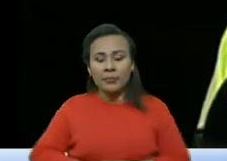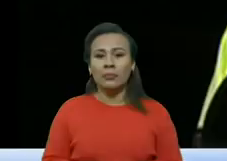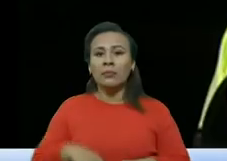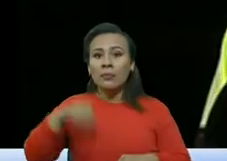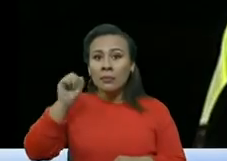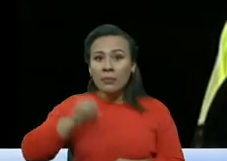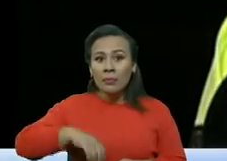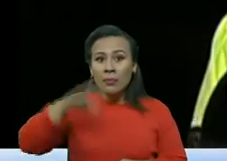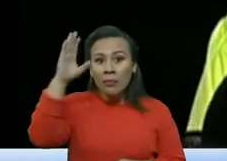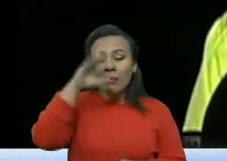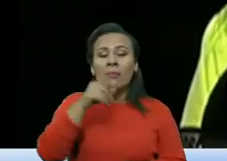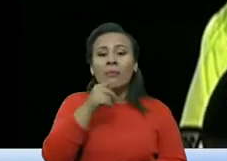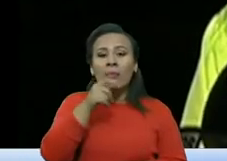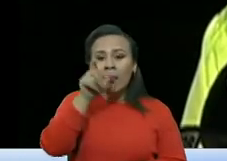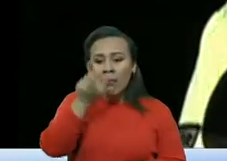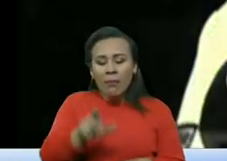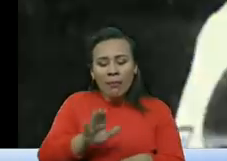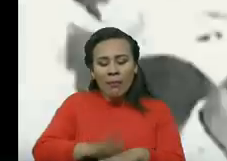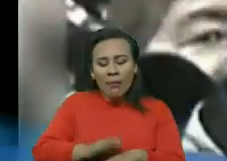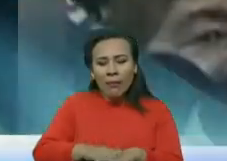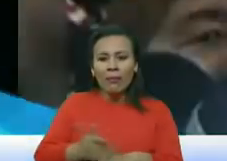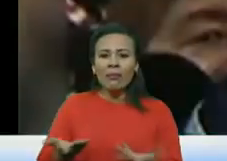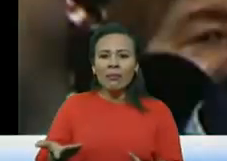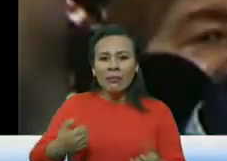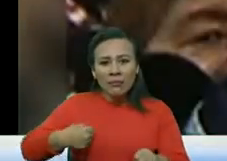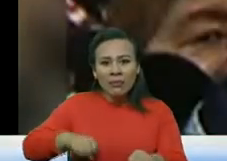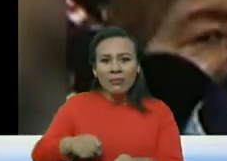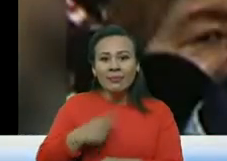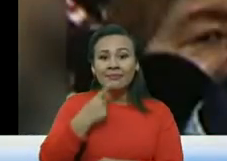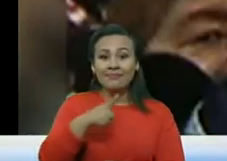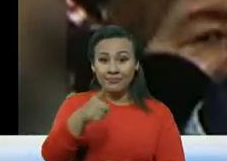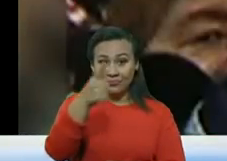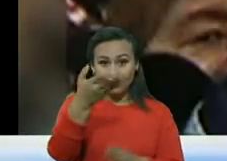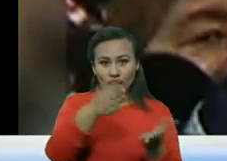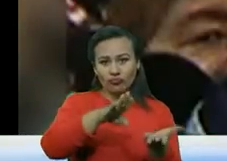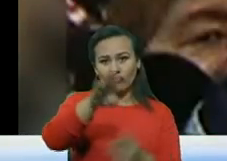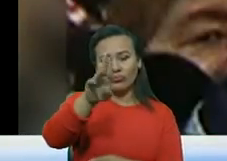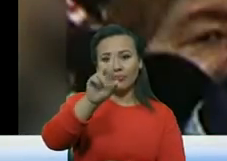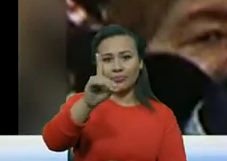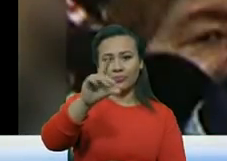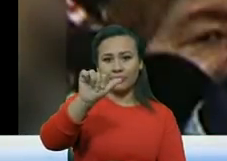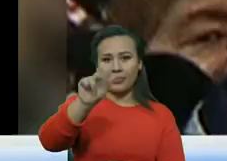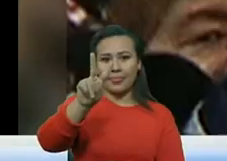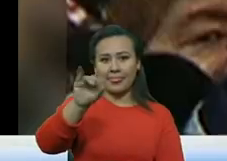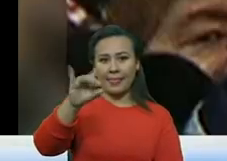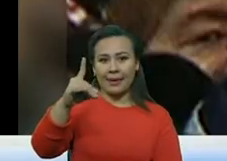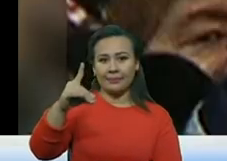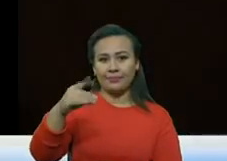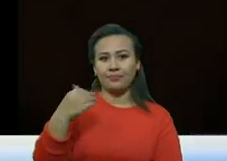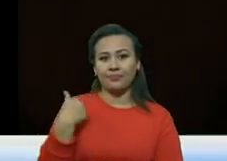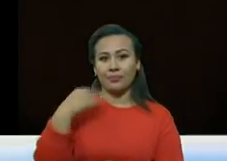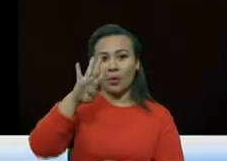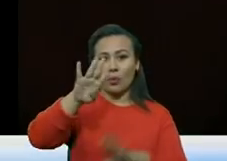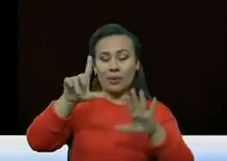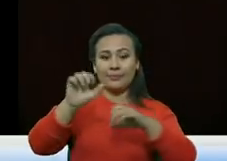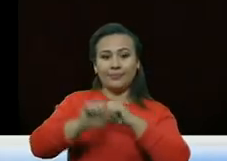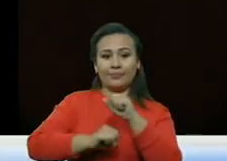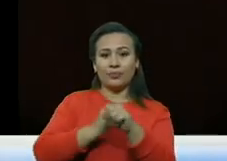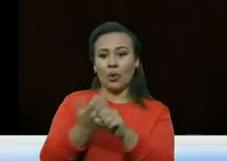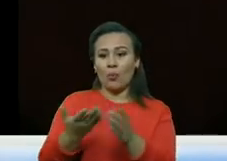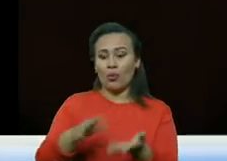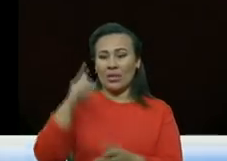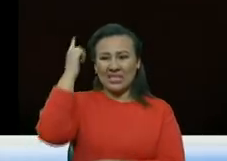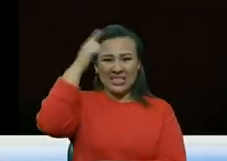identificar o localizar a esta motocicleta. Se trataba de David Jusino, de 47 años, a quien lo mataron con disparos en la